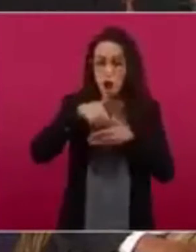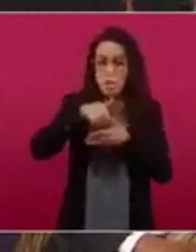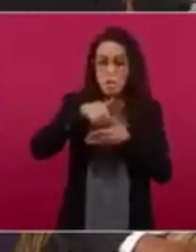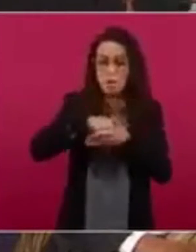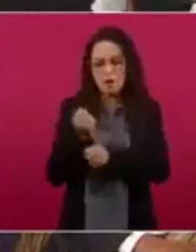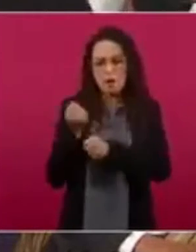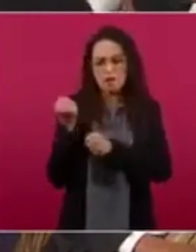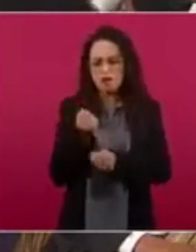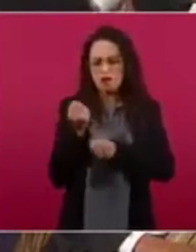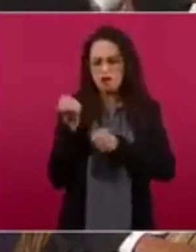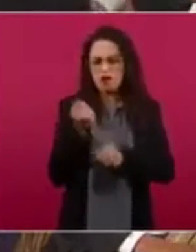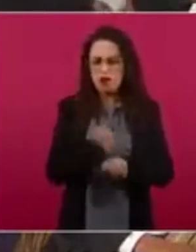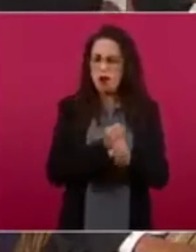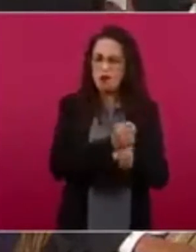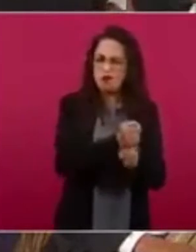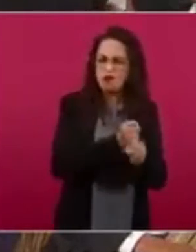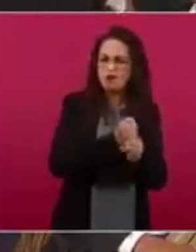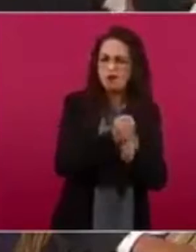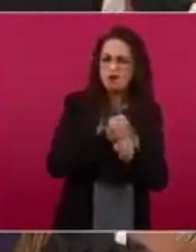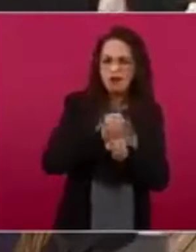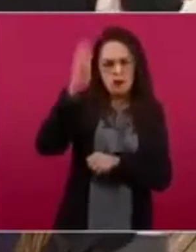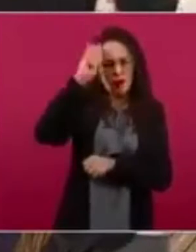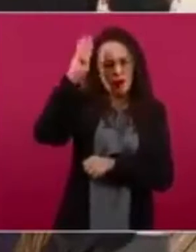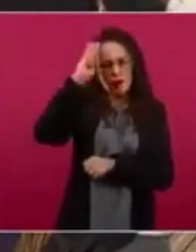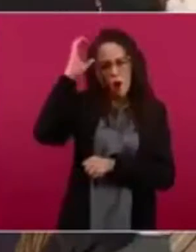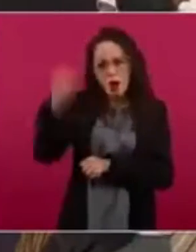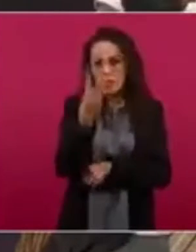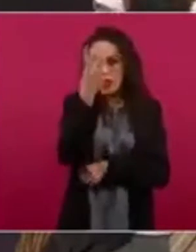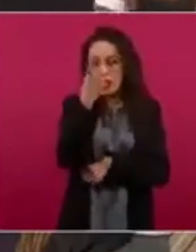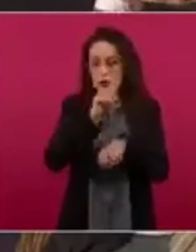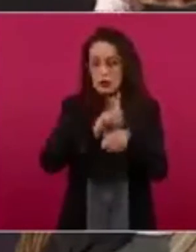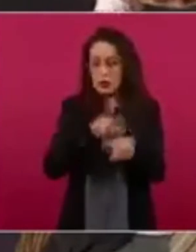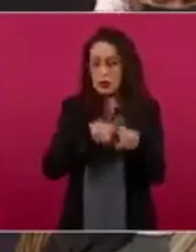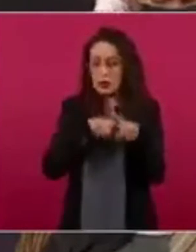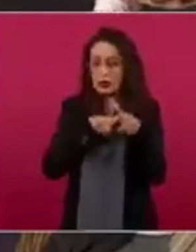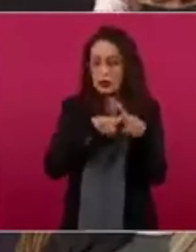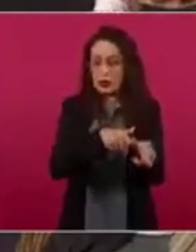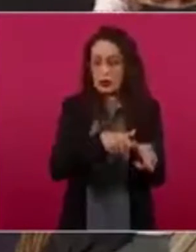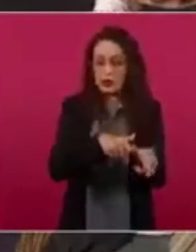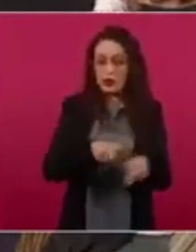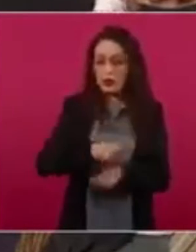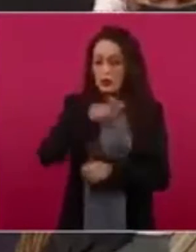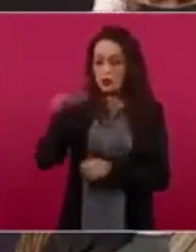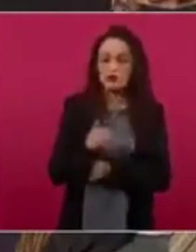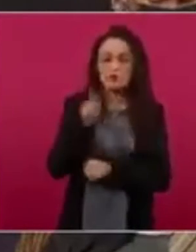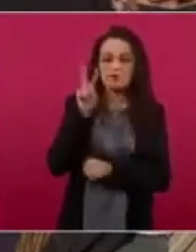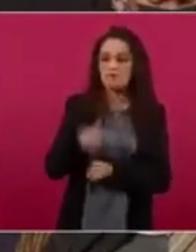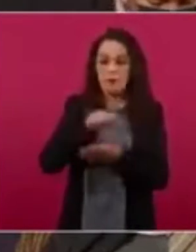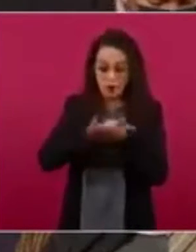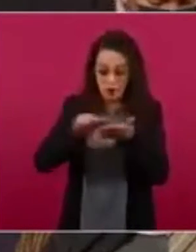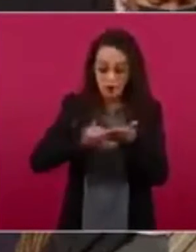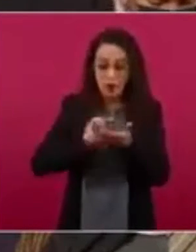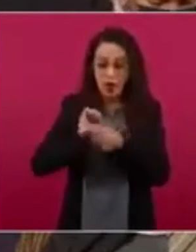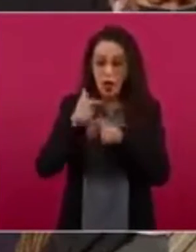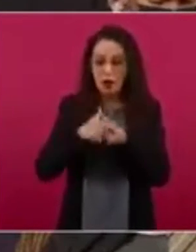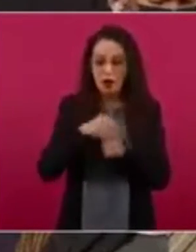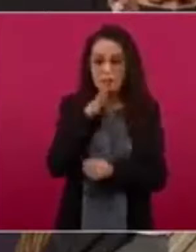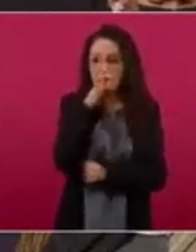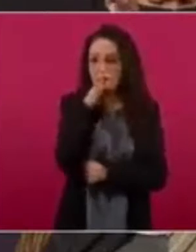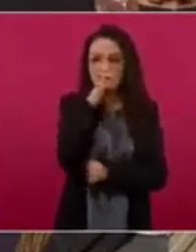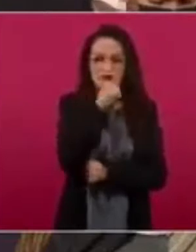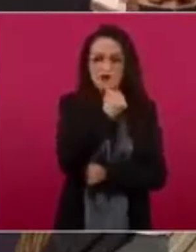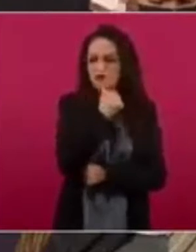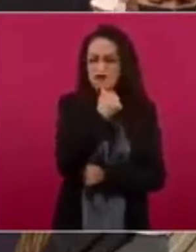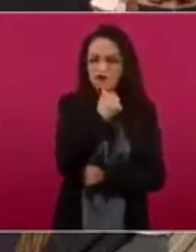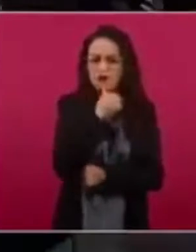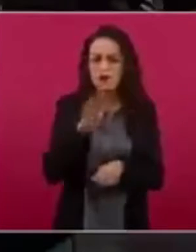mazo lo golpeaban. Fue tanto los golpes que recibió durante 3 días que no pudo firmar ninguna declaración. ¿Por qué? Porque el